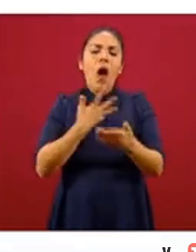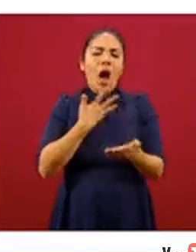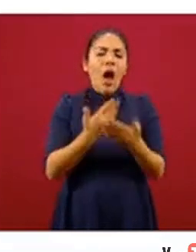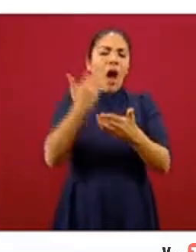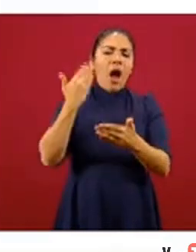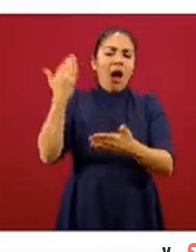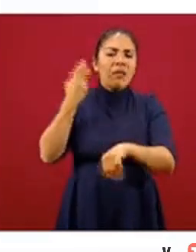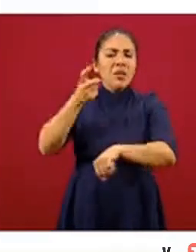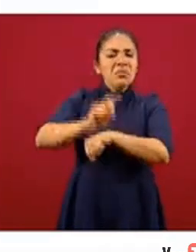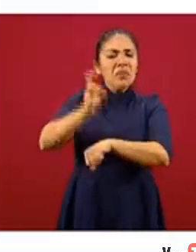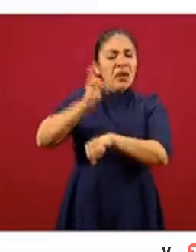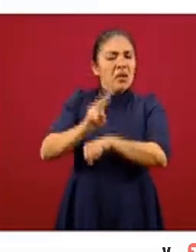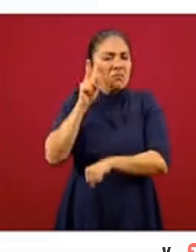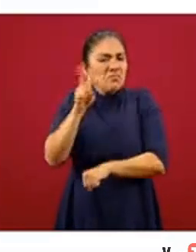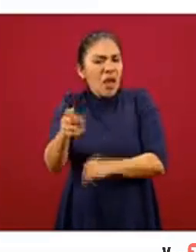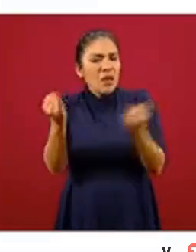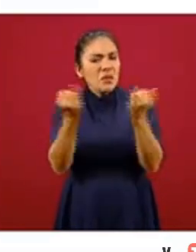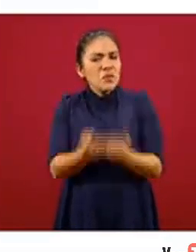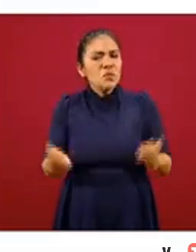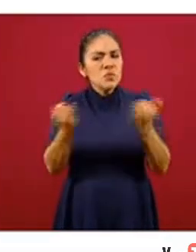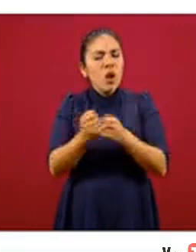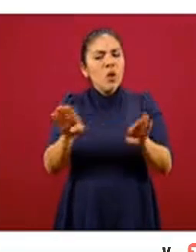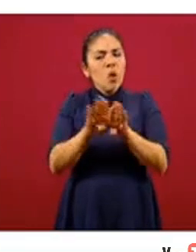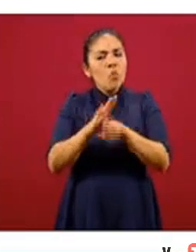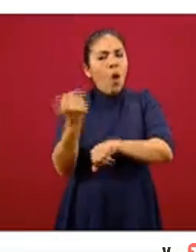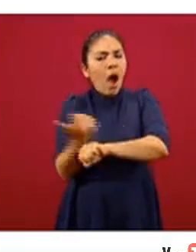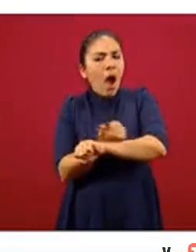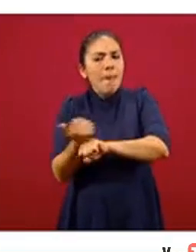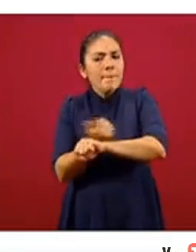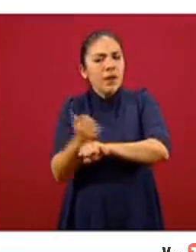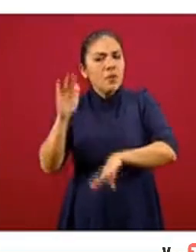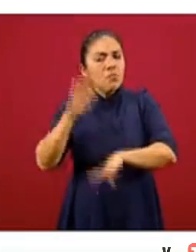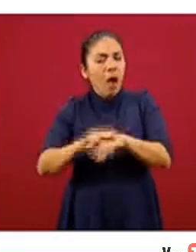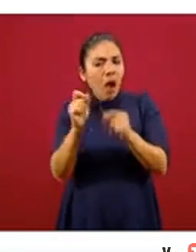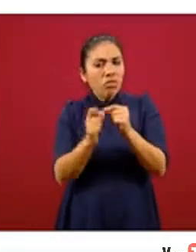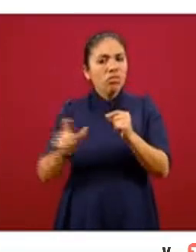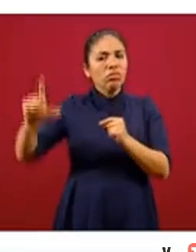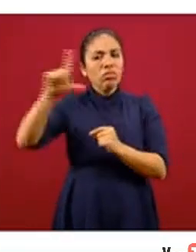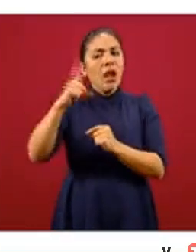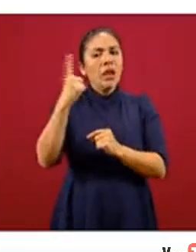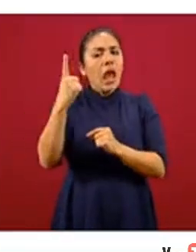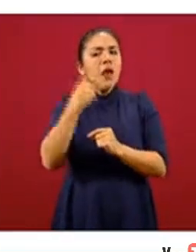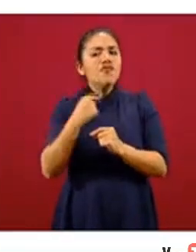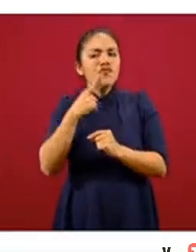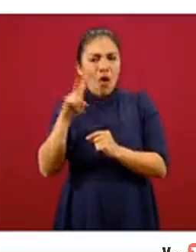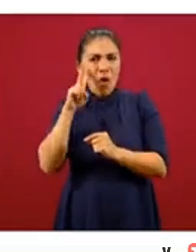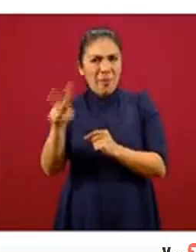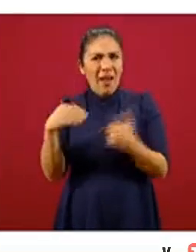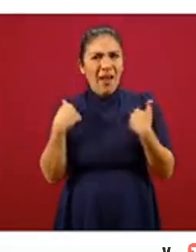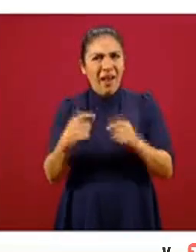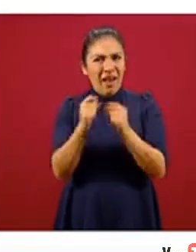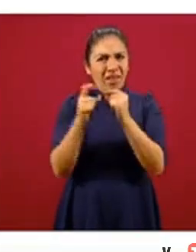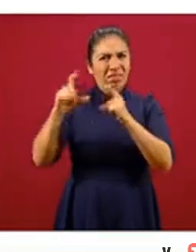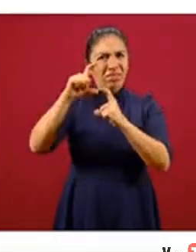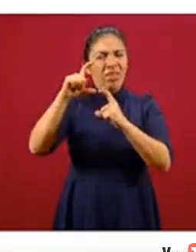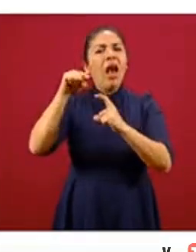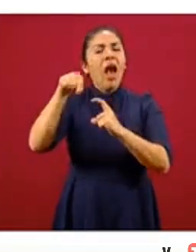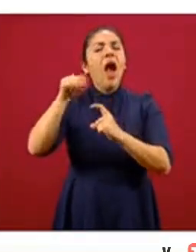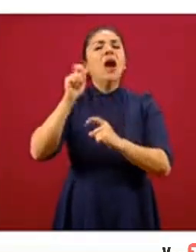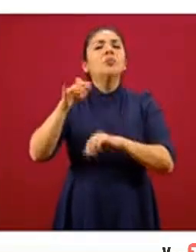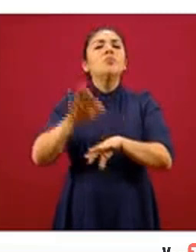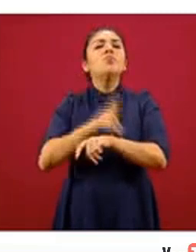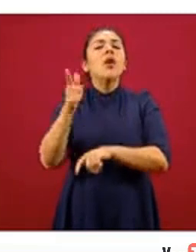así, vemos que la parte amarilla es incluso mayor que la parte roja. Esto lo que habla es de un